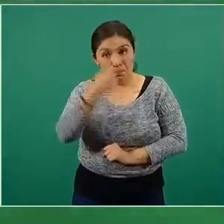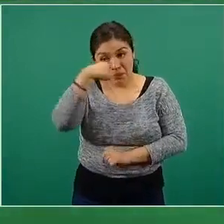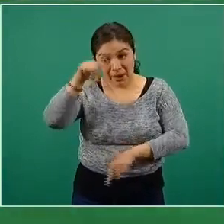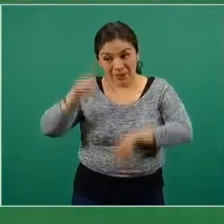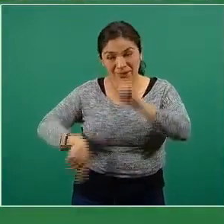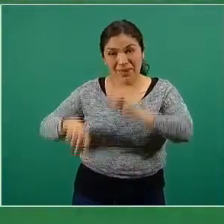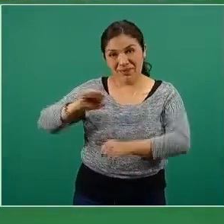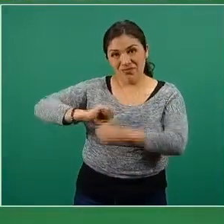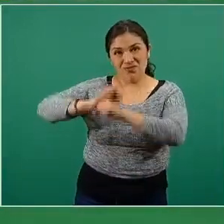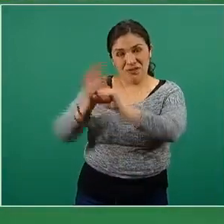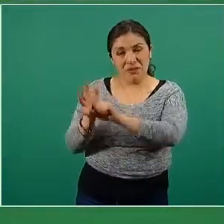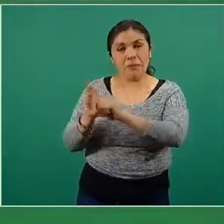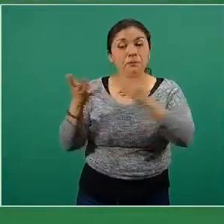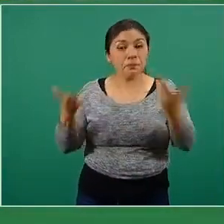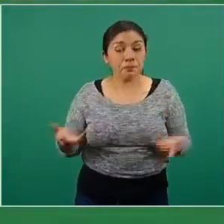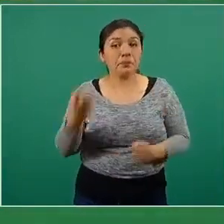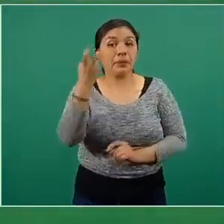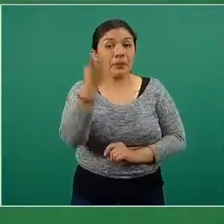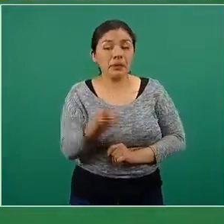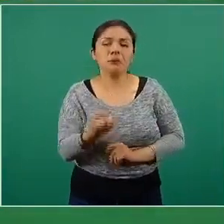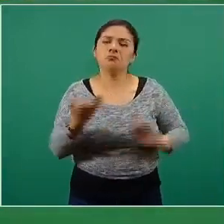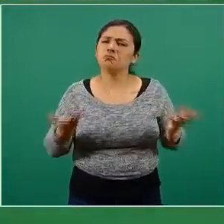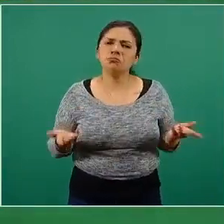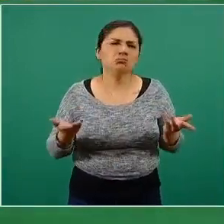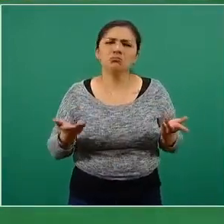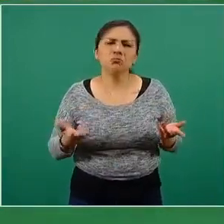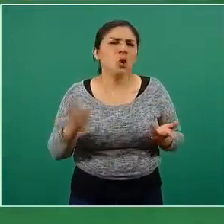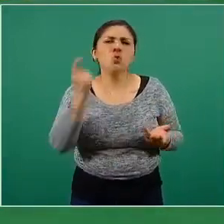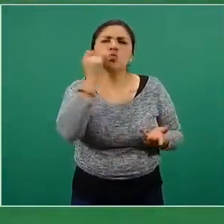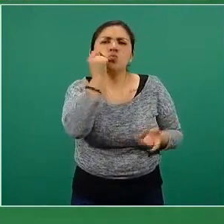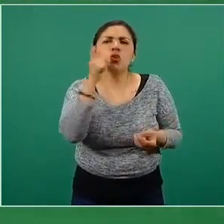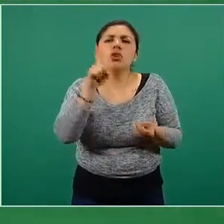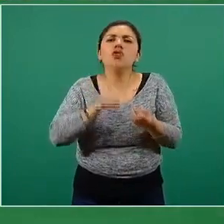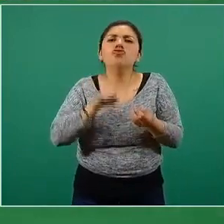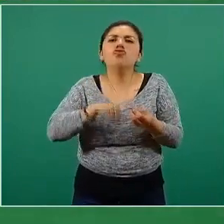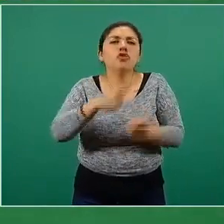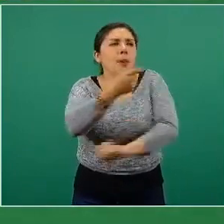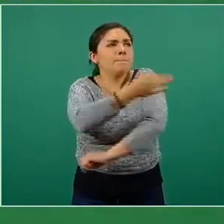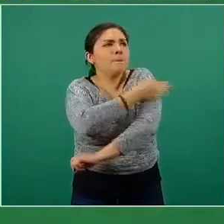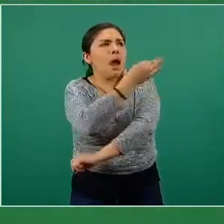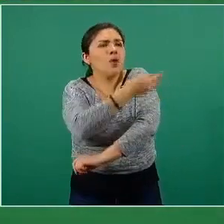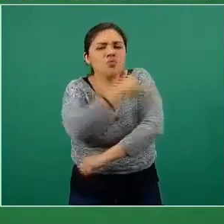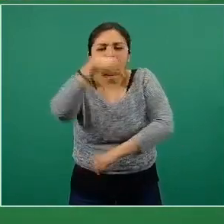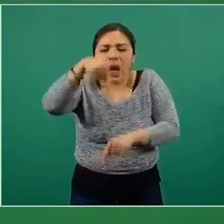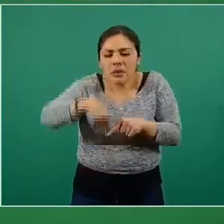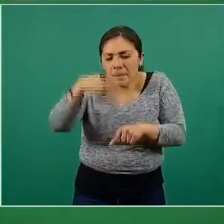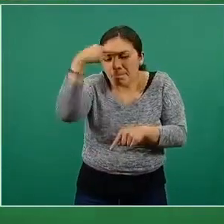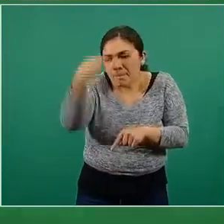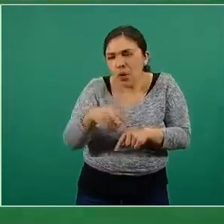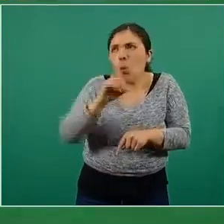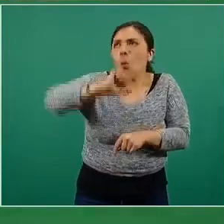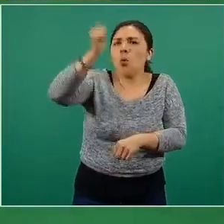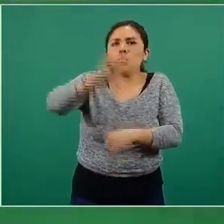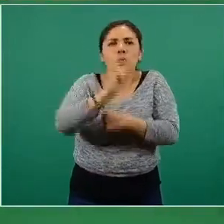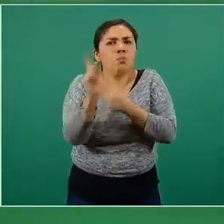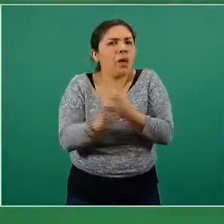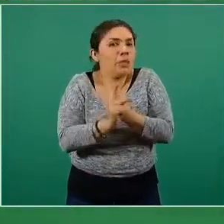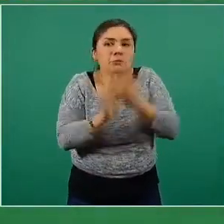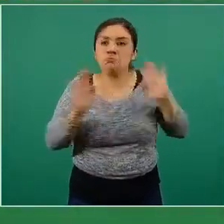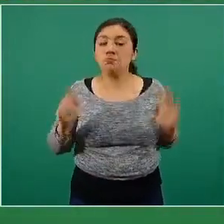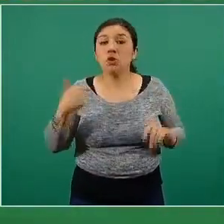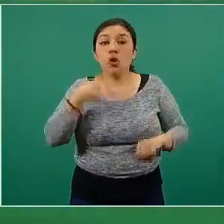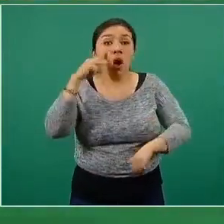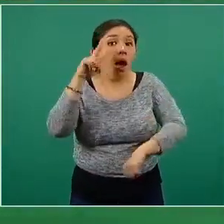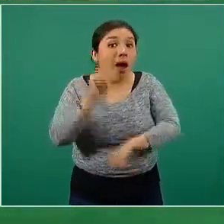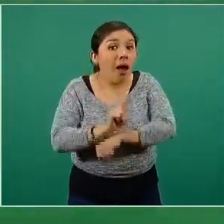SARS-CoV-2. Entonces, esto es independientemente de dónde haya recibido la vacuna, es decir, lo que nosotros